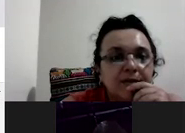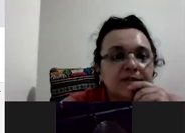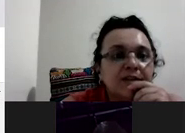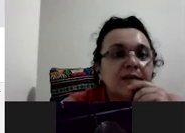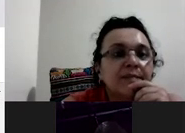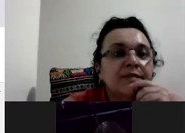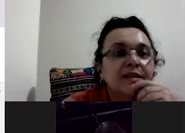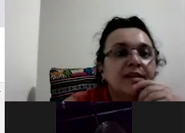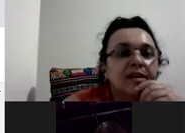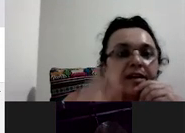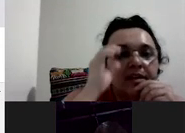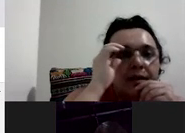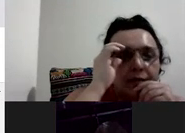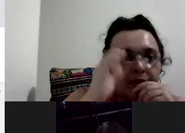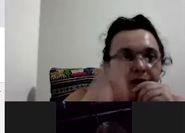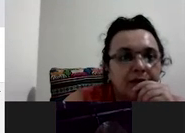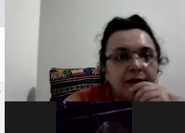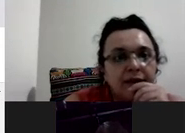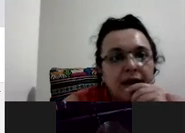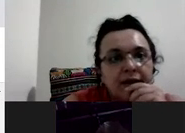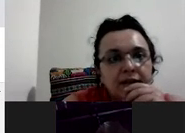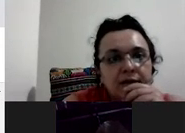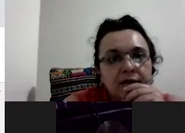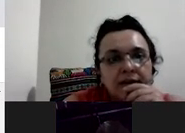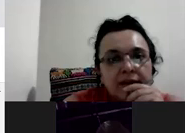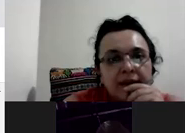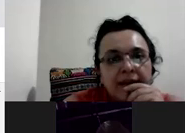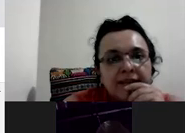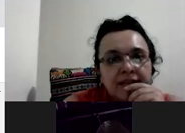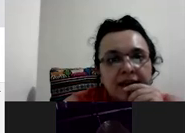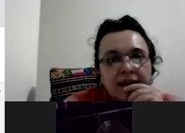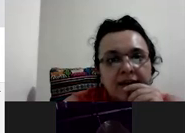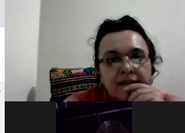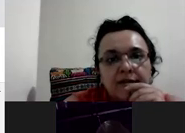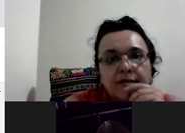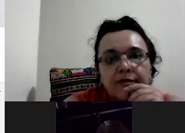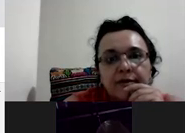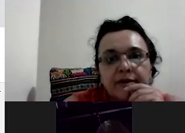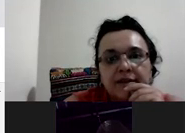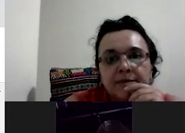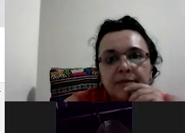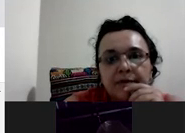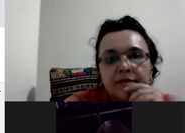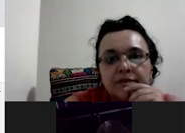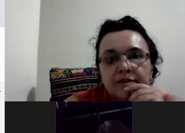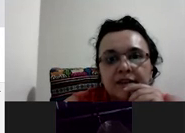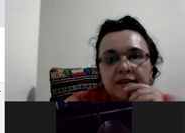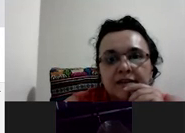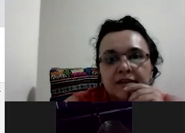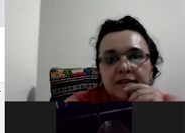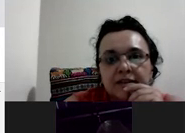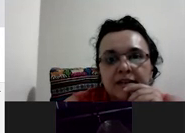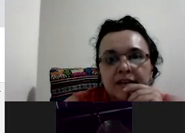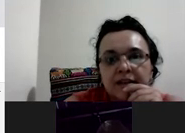It's almost time. Now, read the article, then check. For this people,